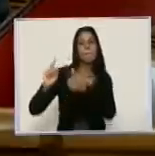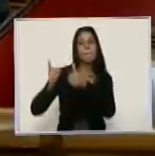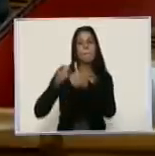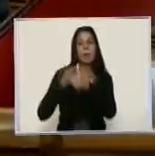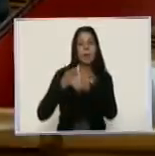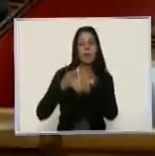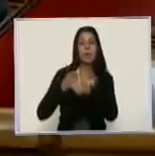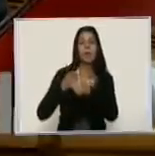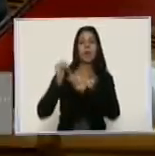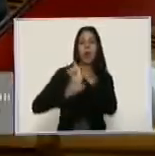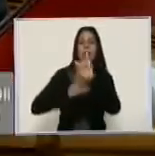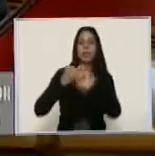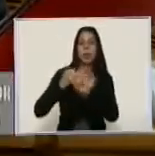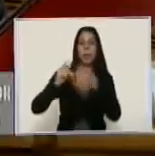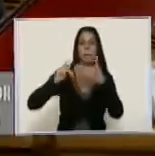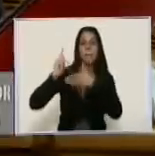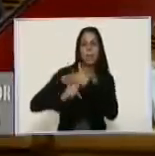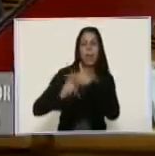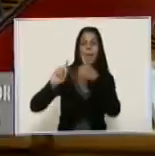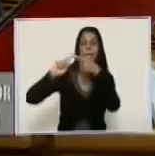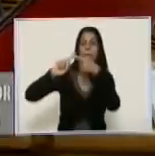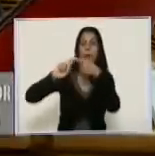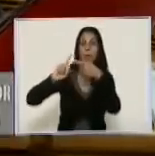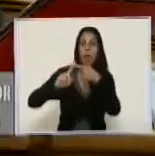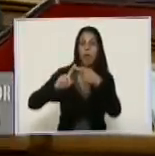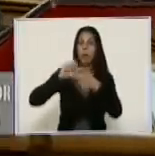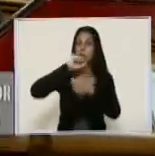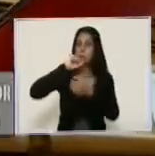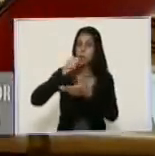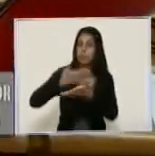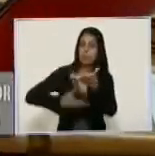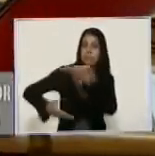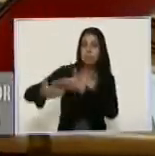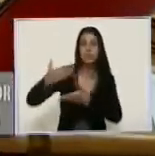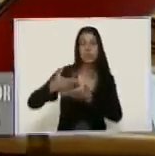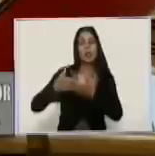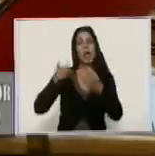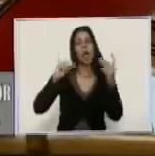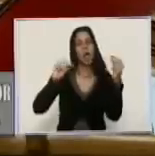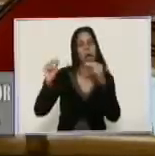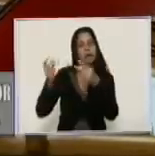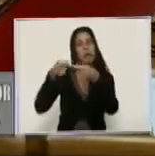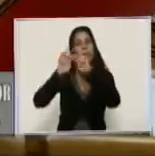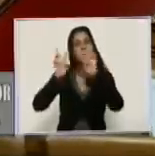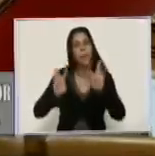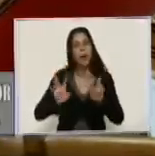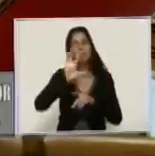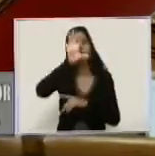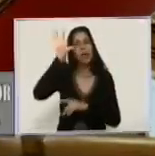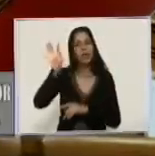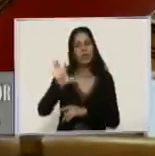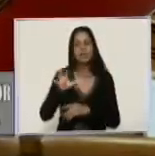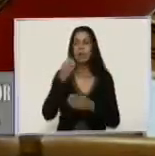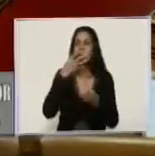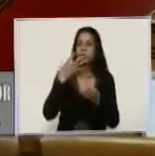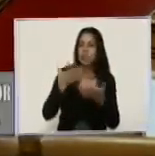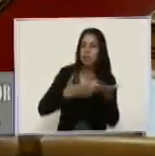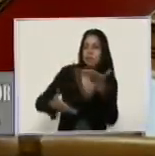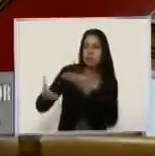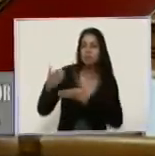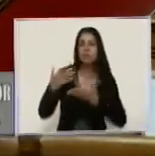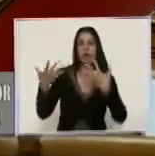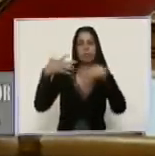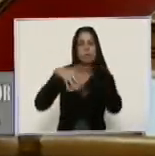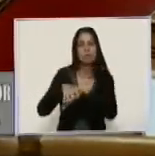acción internacional los valores de la solidaridad, el diálogo pacífico entre las naciones, el bien común y la integración